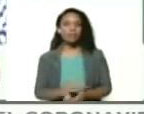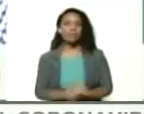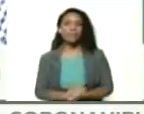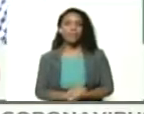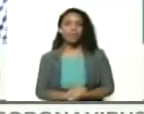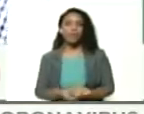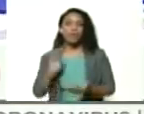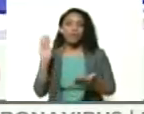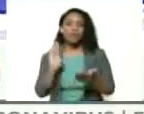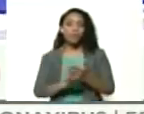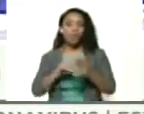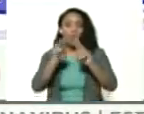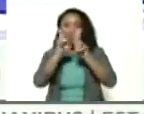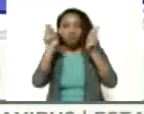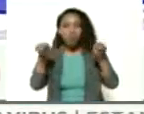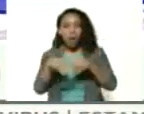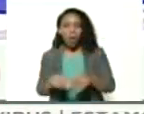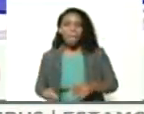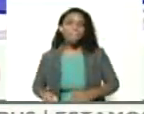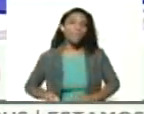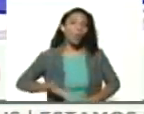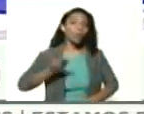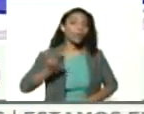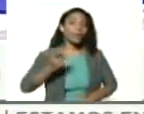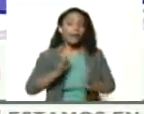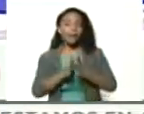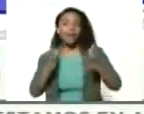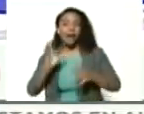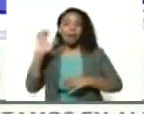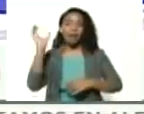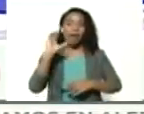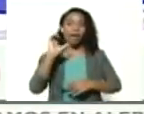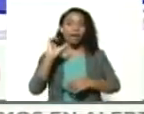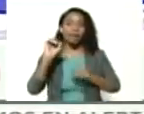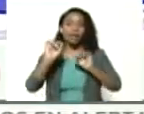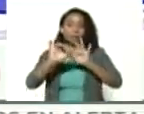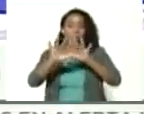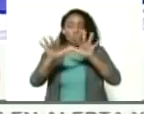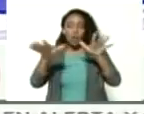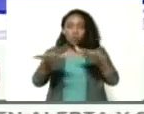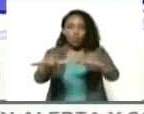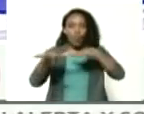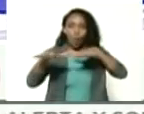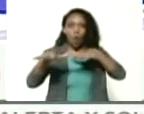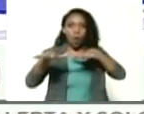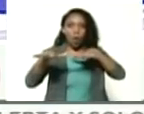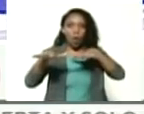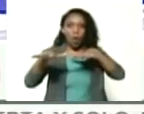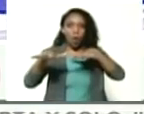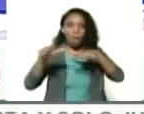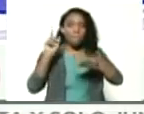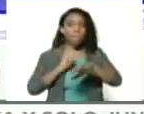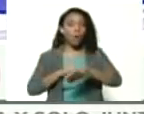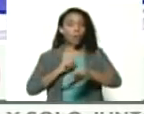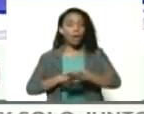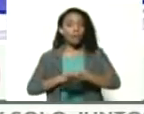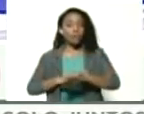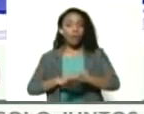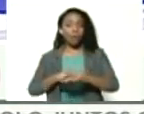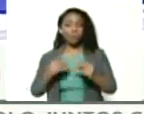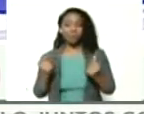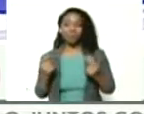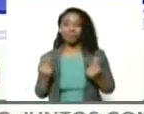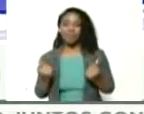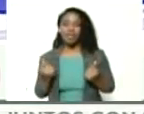poniendo cuadros fundamentales para que la Gran Caracas brille en un momento de motivación,